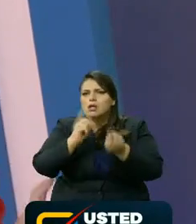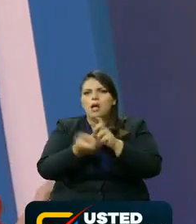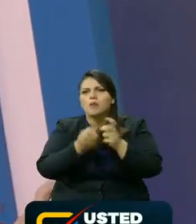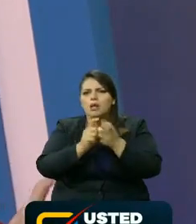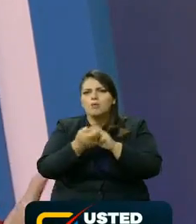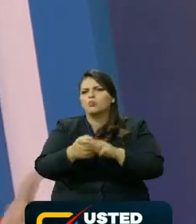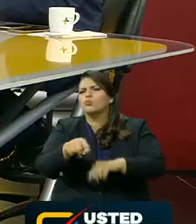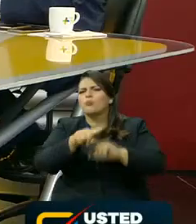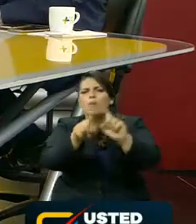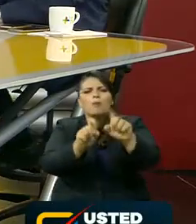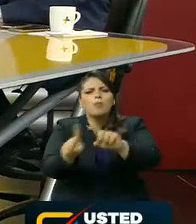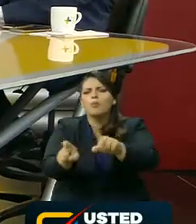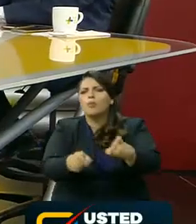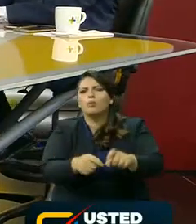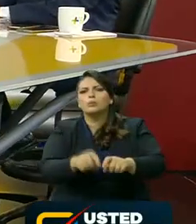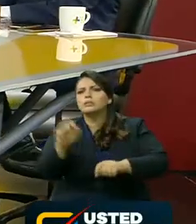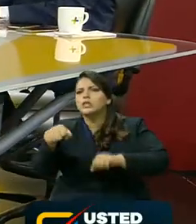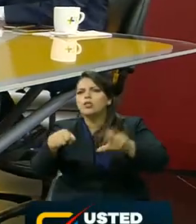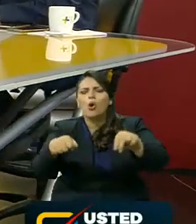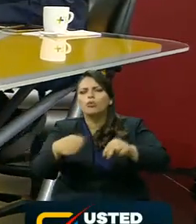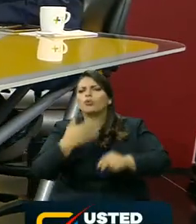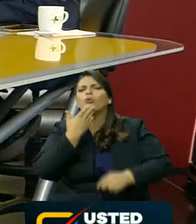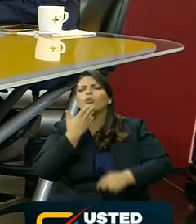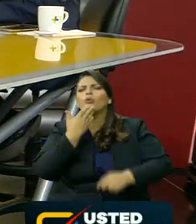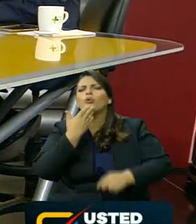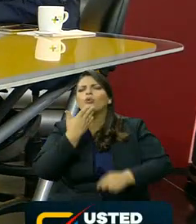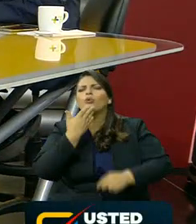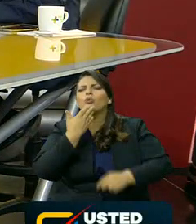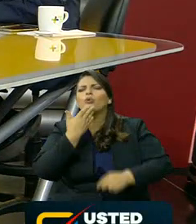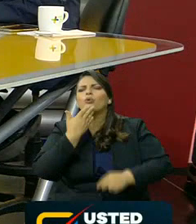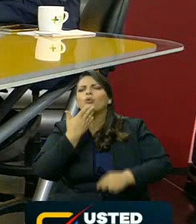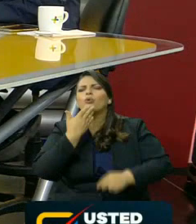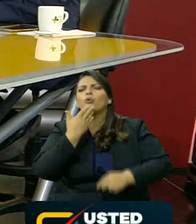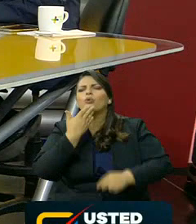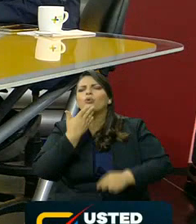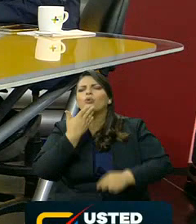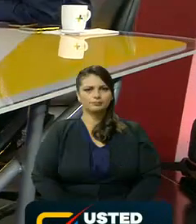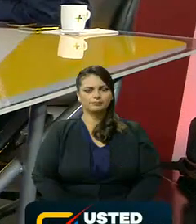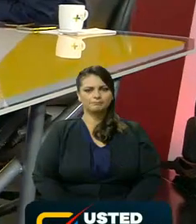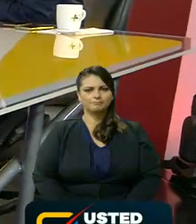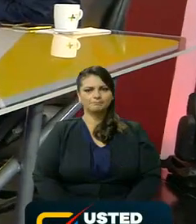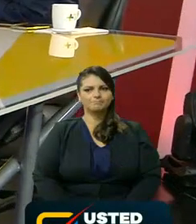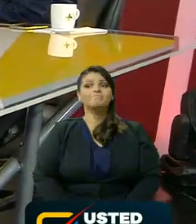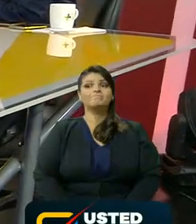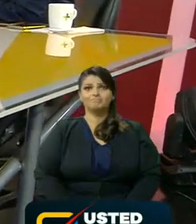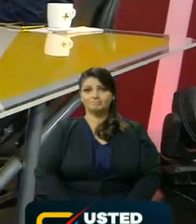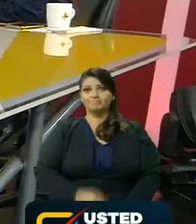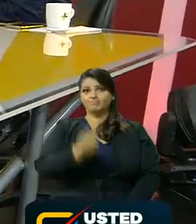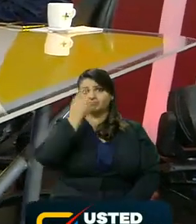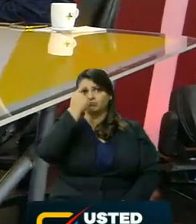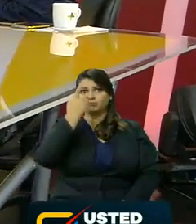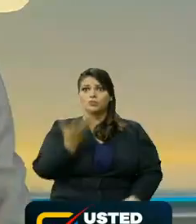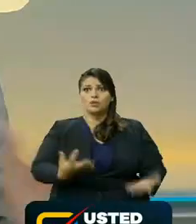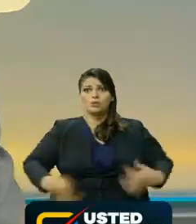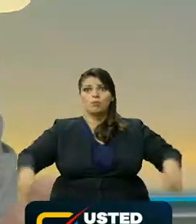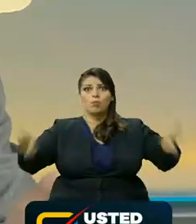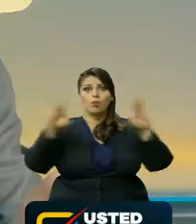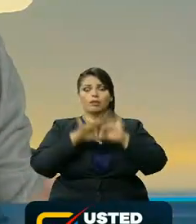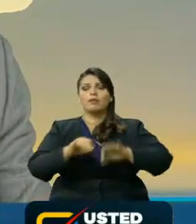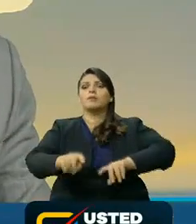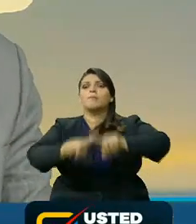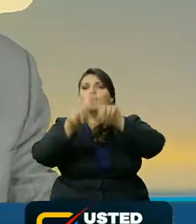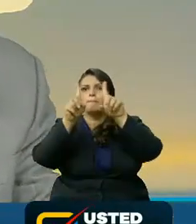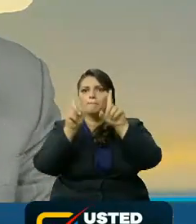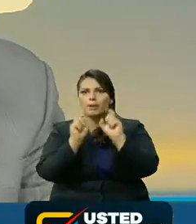que nos conviene? Plantean una consulta que demanda menos tiempo. Claro, yo sí encuentro la salida para una consulta. ¿Para qué?